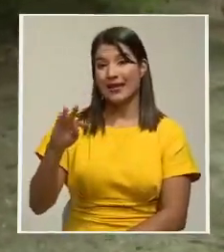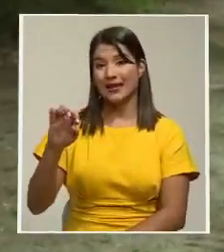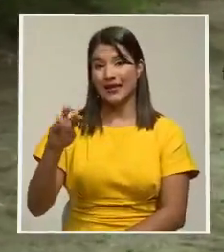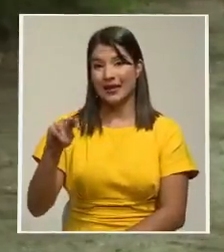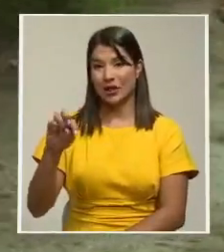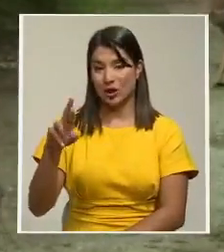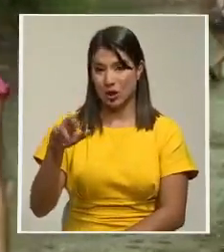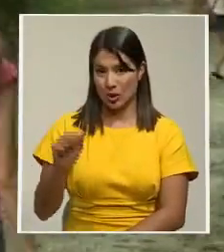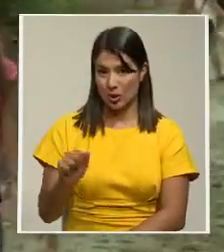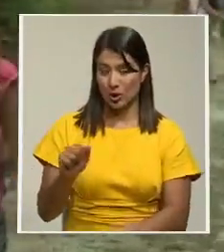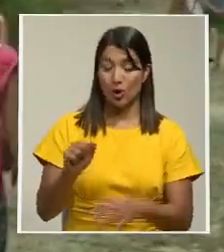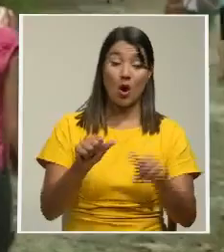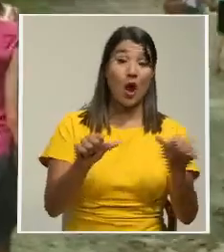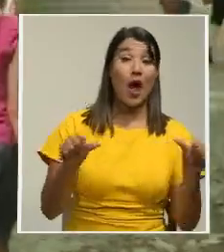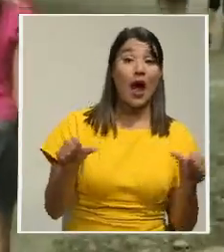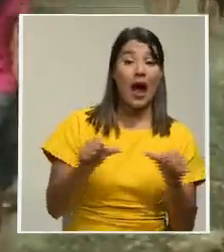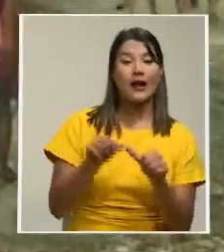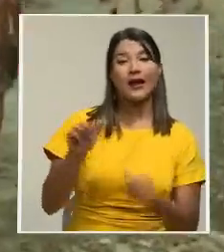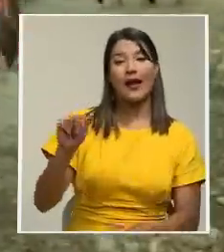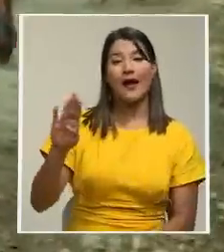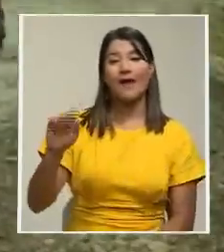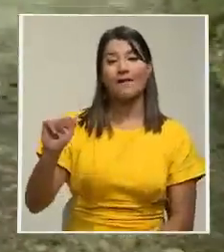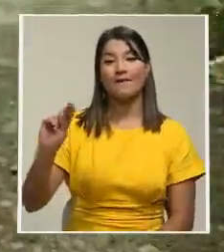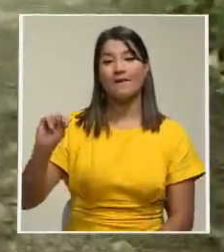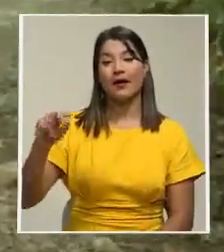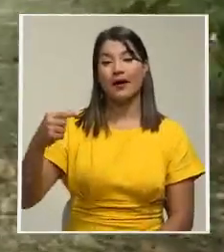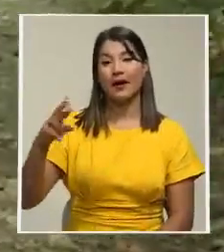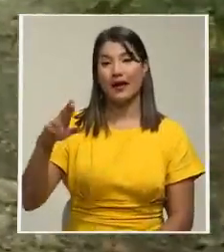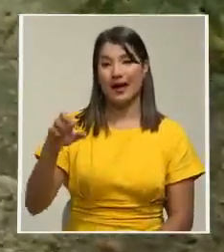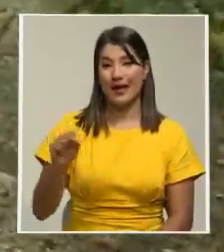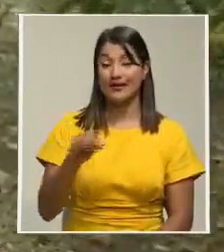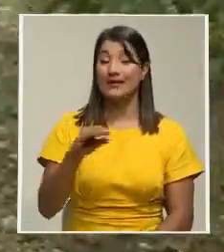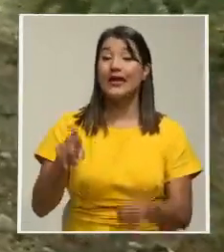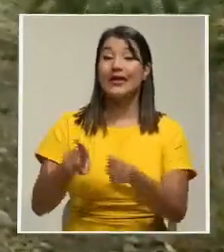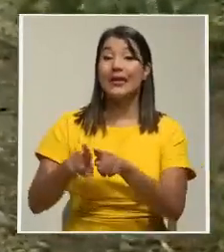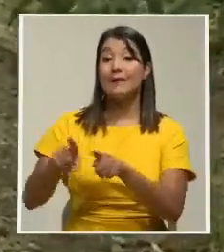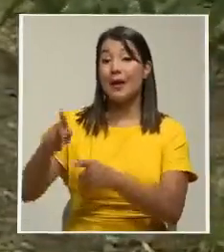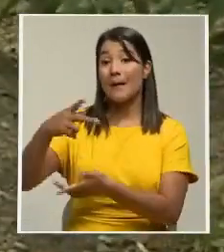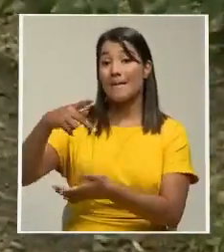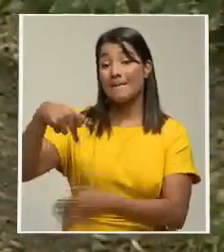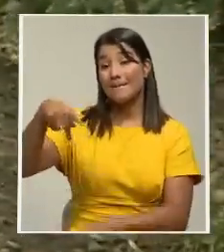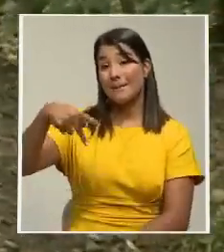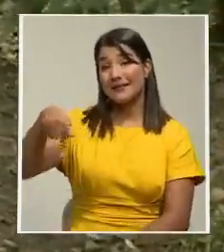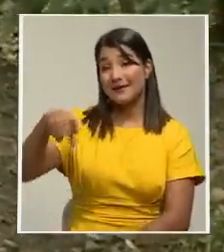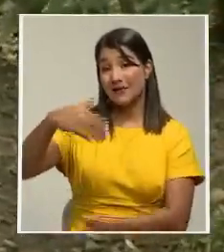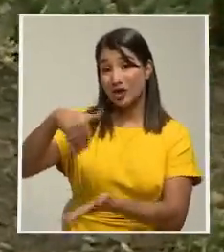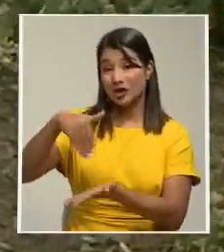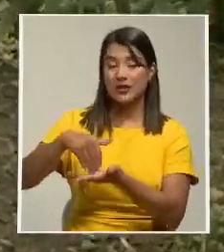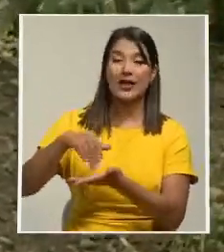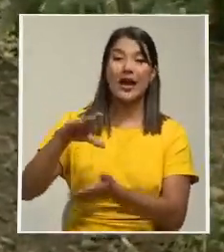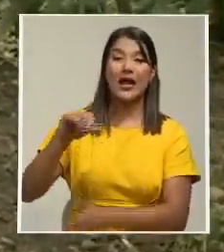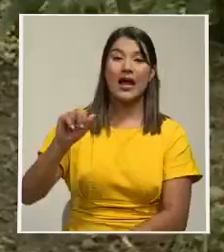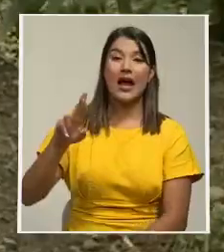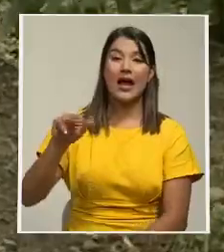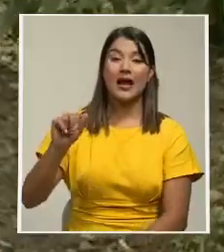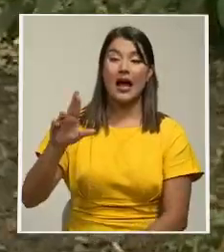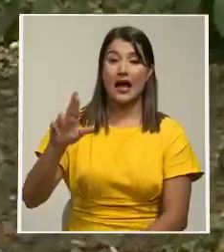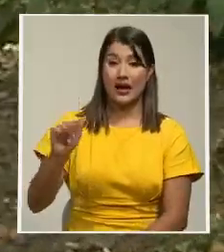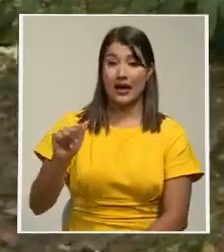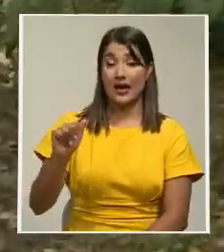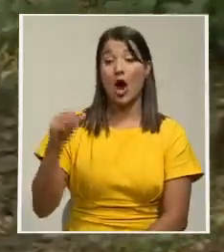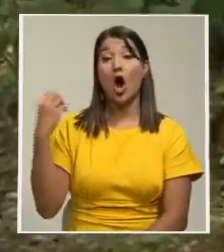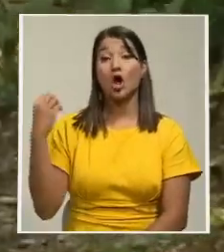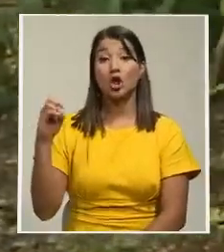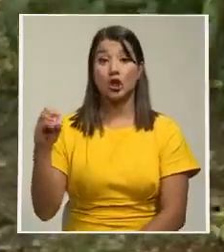de Avangares y por último en el área de conservación Pacífico Central en Carara y la oficina subregional de Orotina ya se